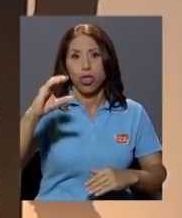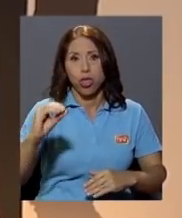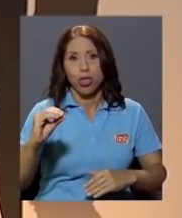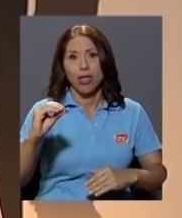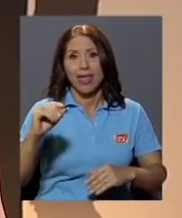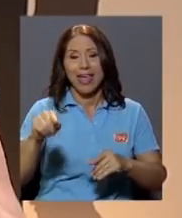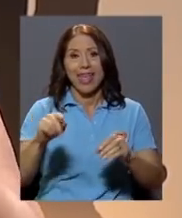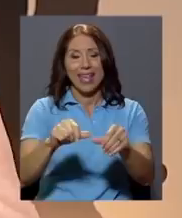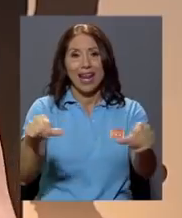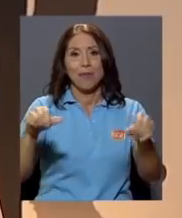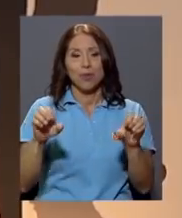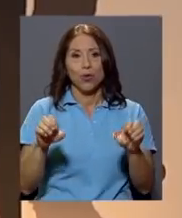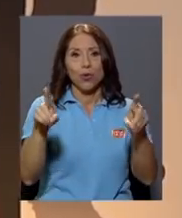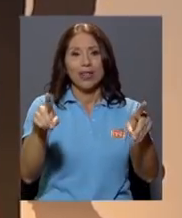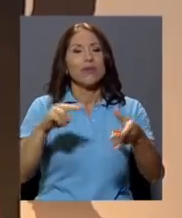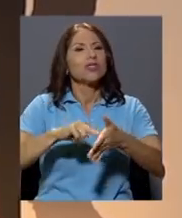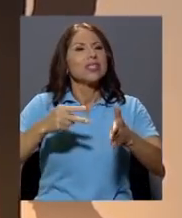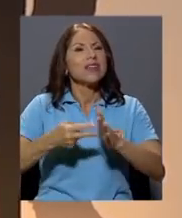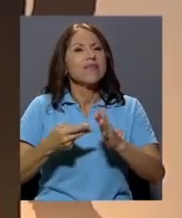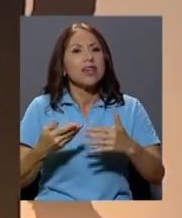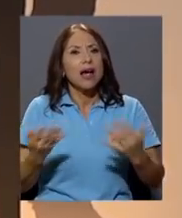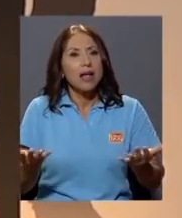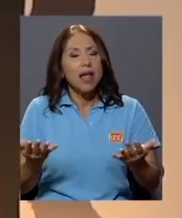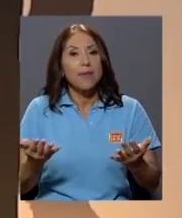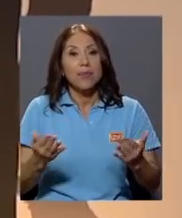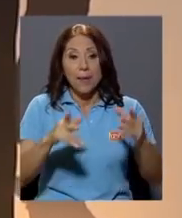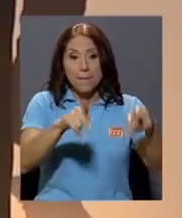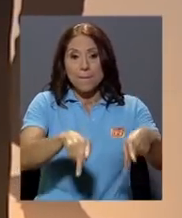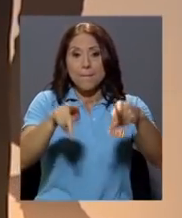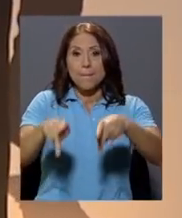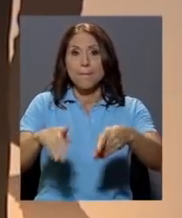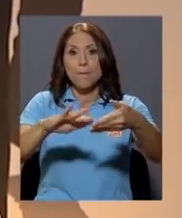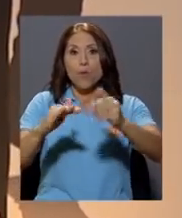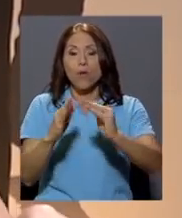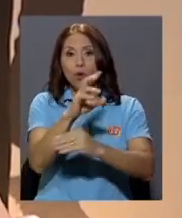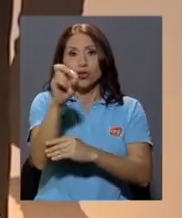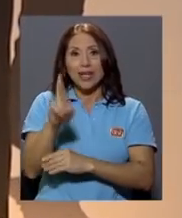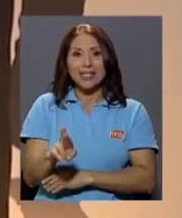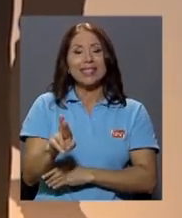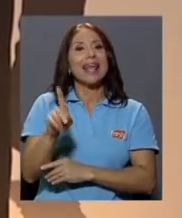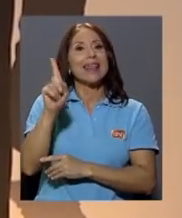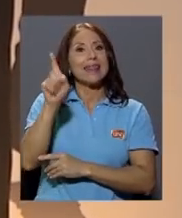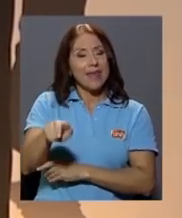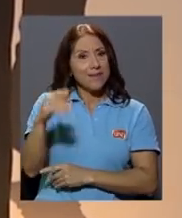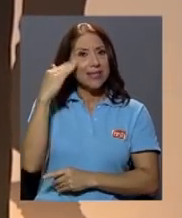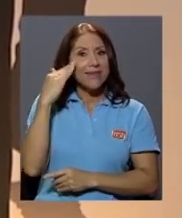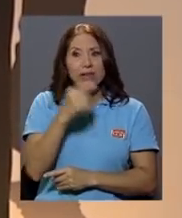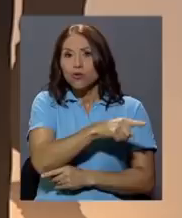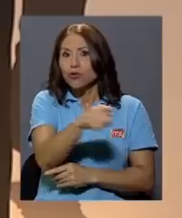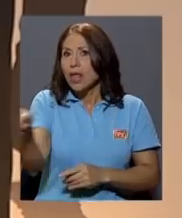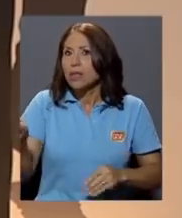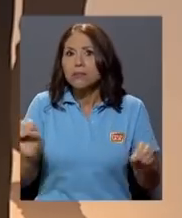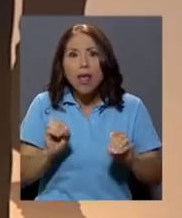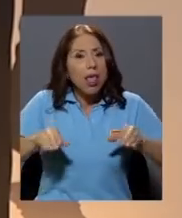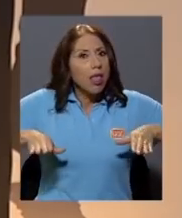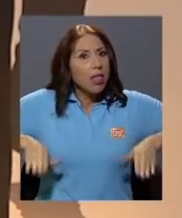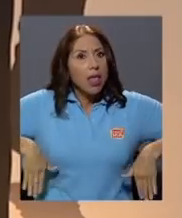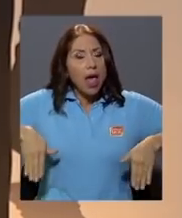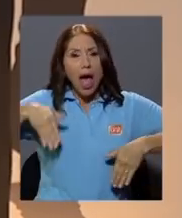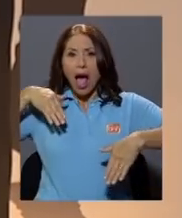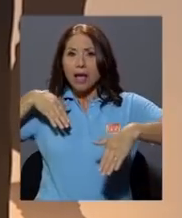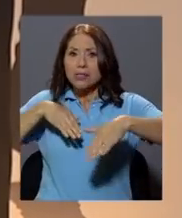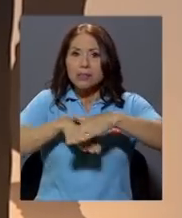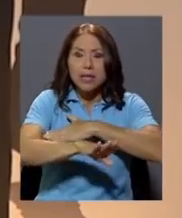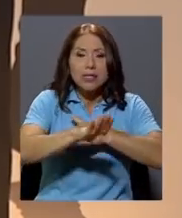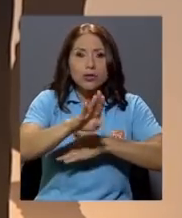ámbito educativo. Esto significa que el pueblo costarricense debe saber claramente que no va a tener acceso a la